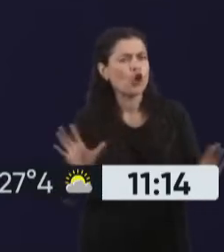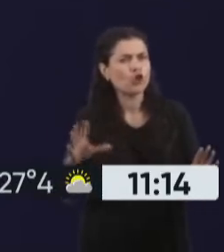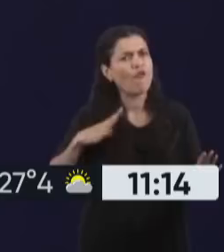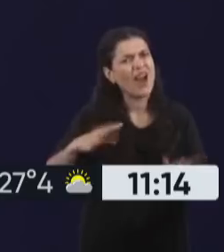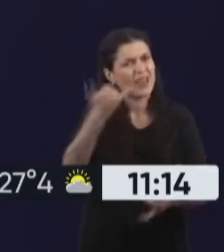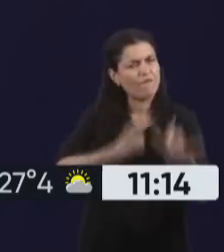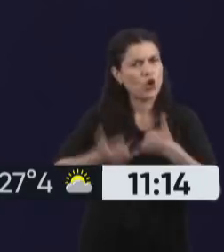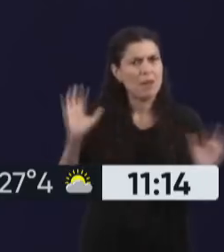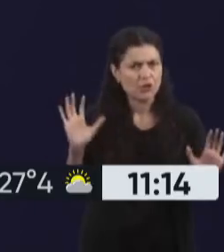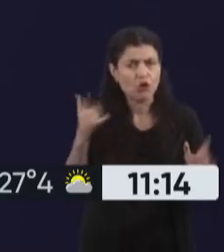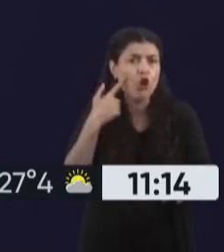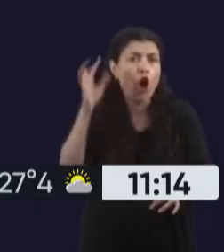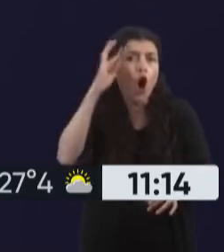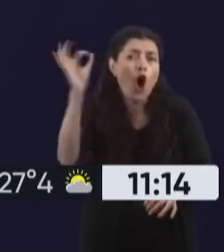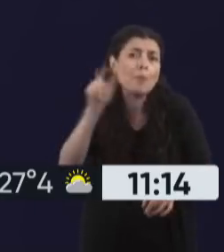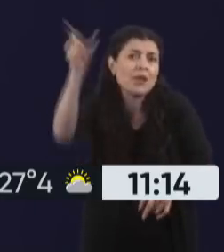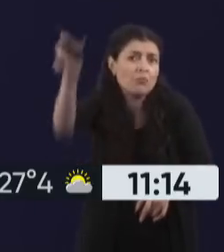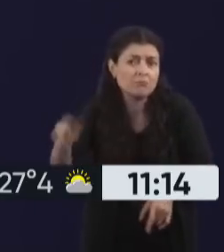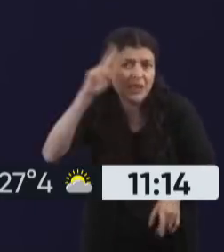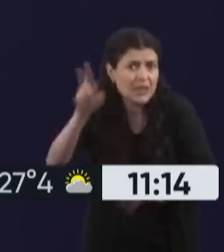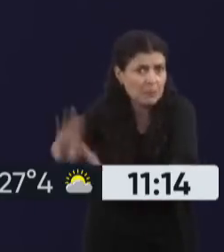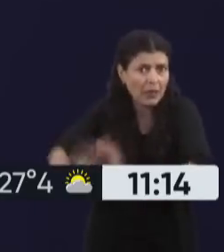digo, no opinamos sobre opiniones.